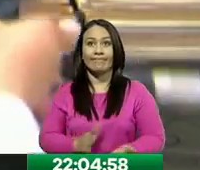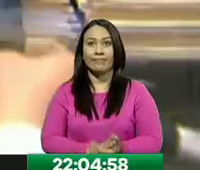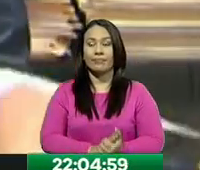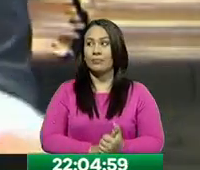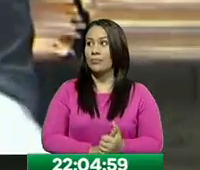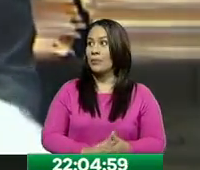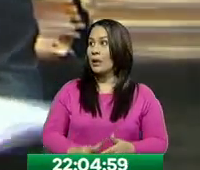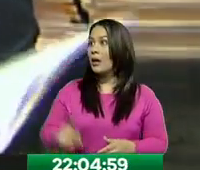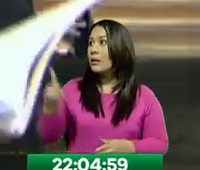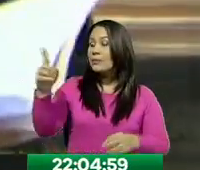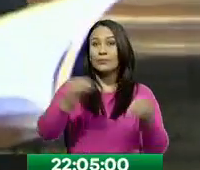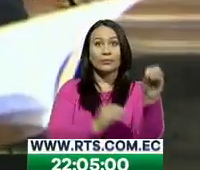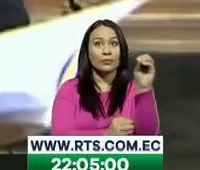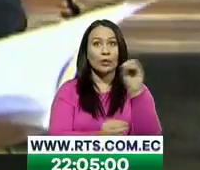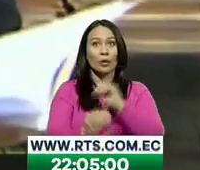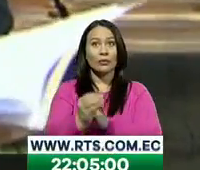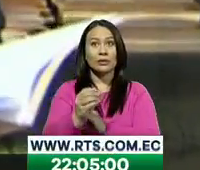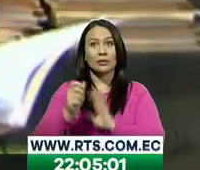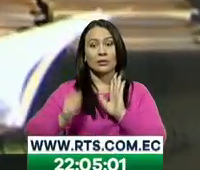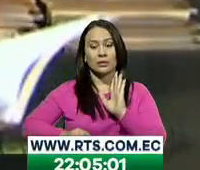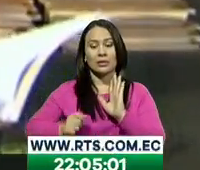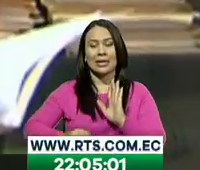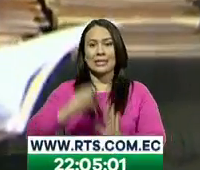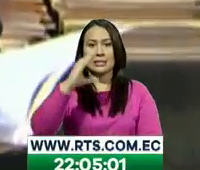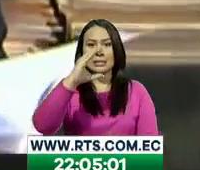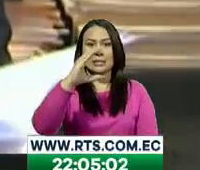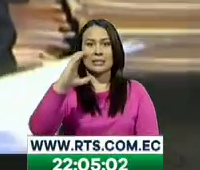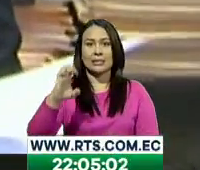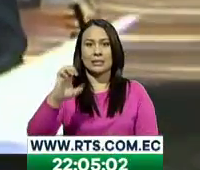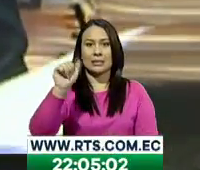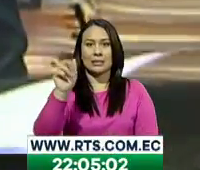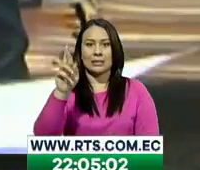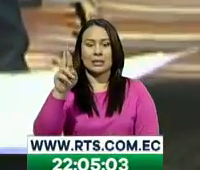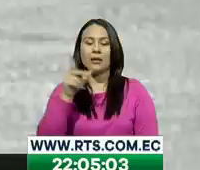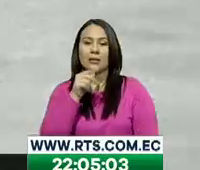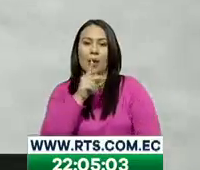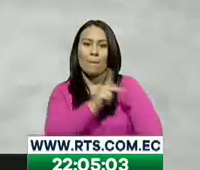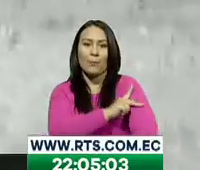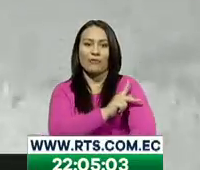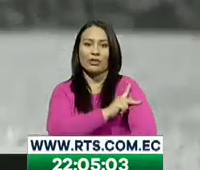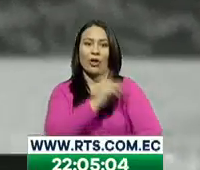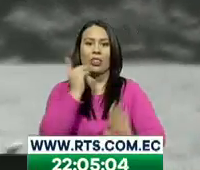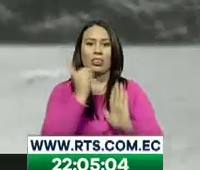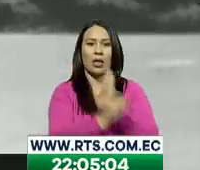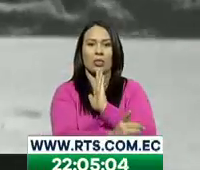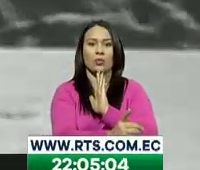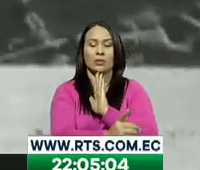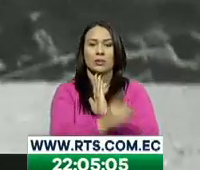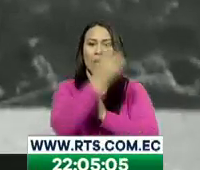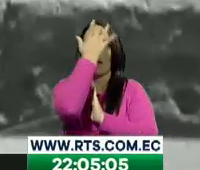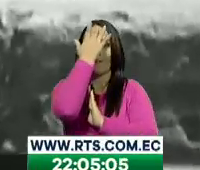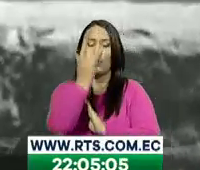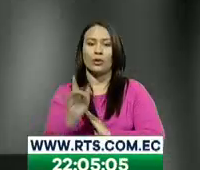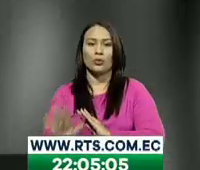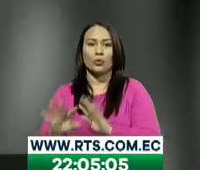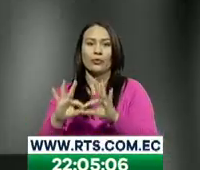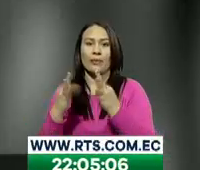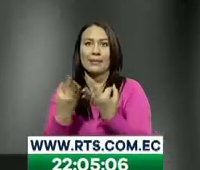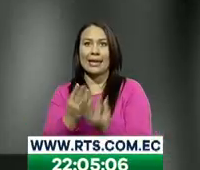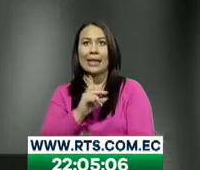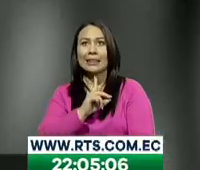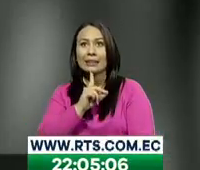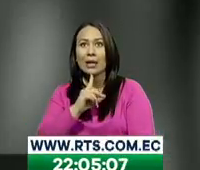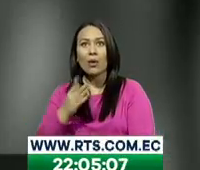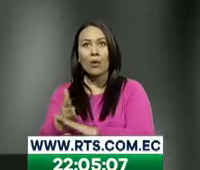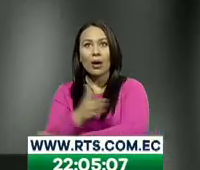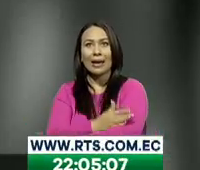Hasta el despacho del fiscal César Peña llegó la psicóloga y un docente del colegio, donde estudia el menor de 12 años. Aquí se confirmó que había sido agredido